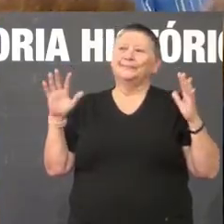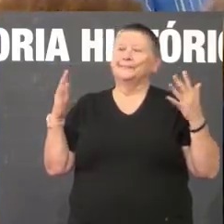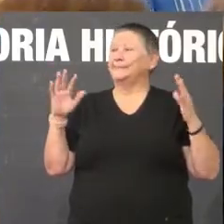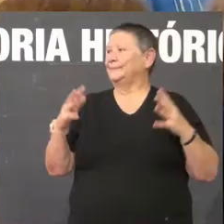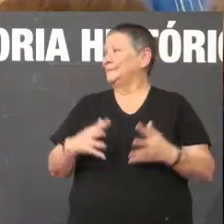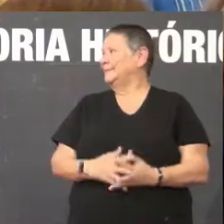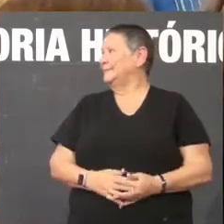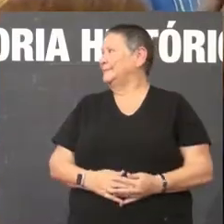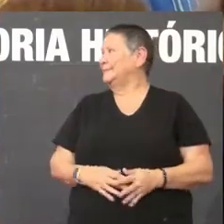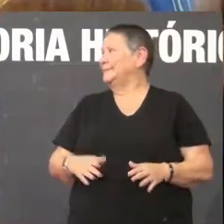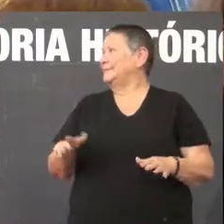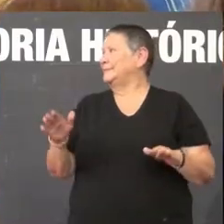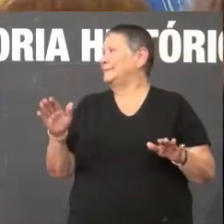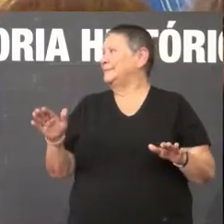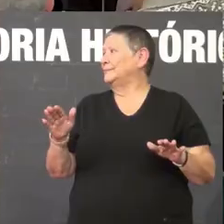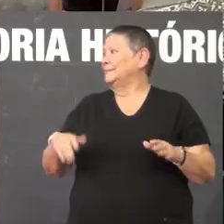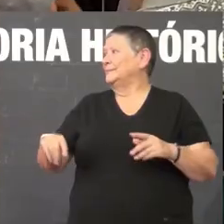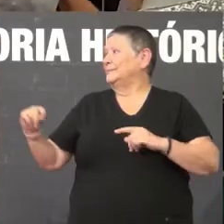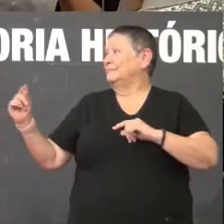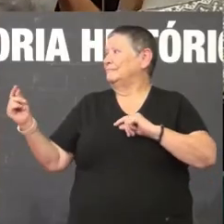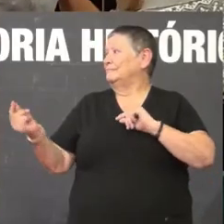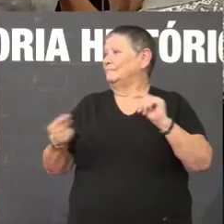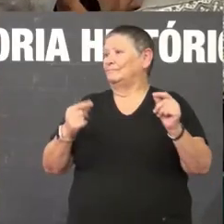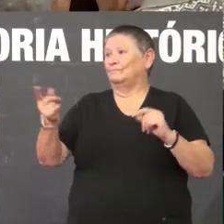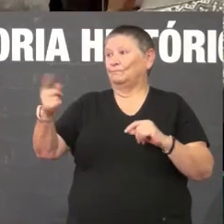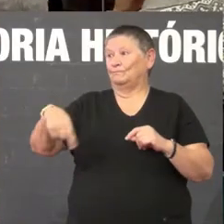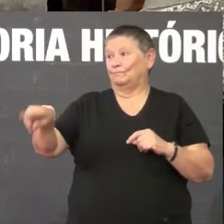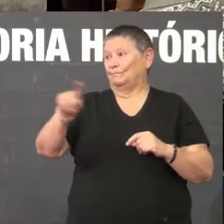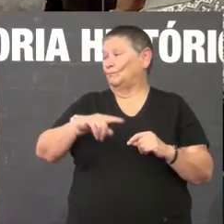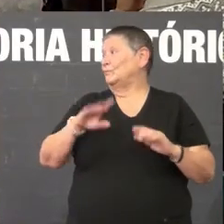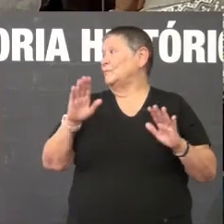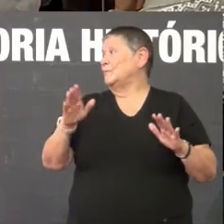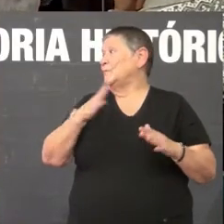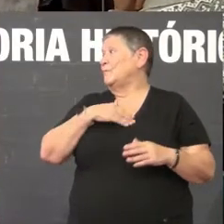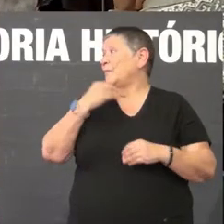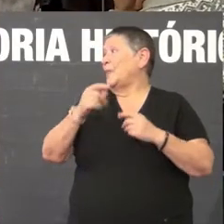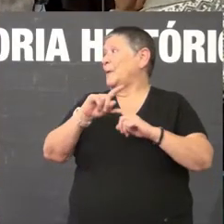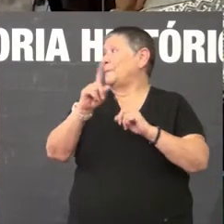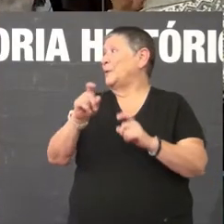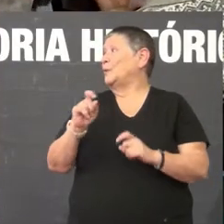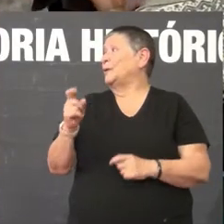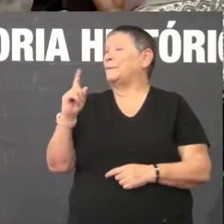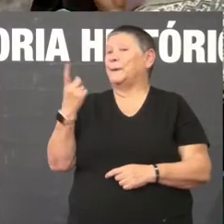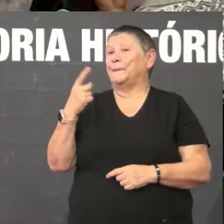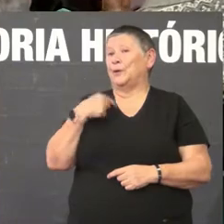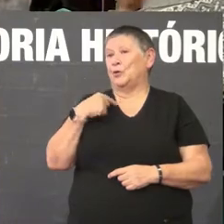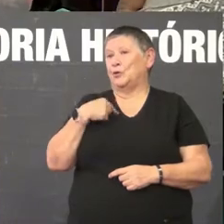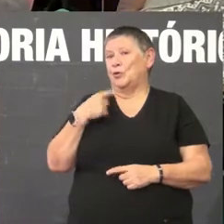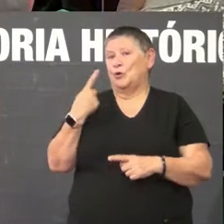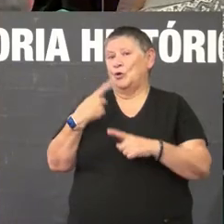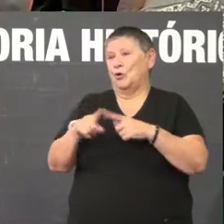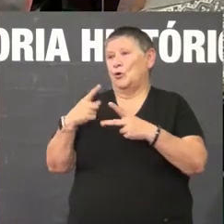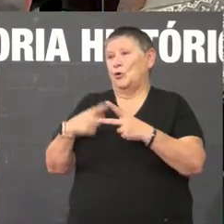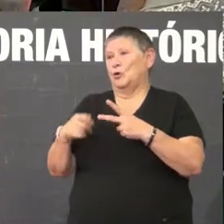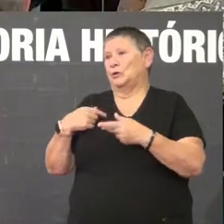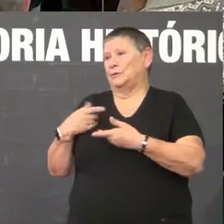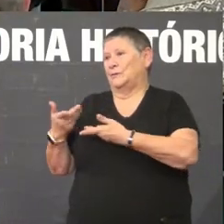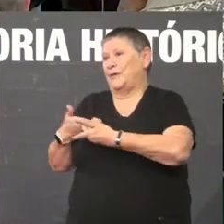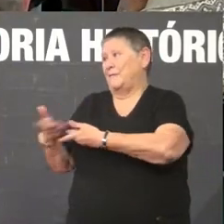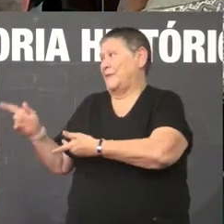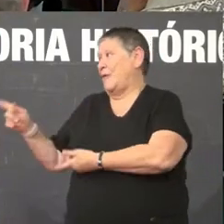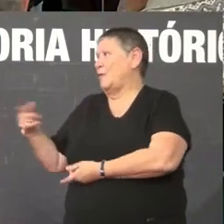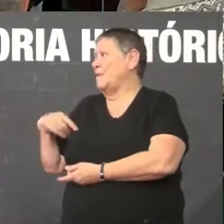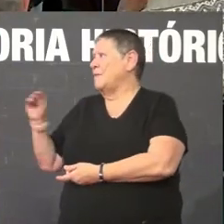Bueno, pois, antes de abrir unha quenda de intervención vosa, se queréis facer alguna pregunta, eu quería deslizar un par de asuntos aos nosos convidados para